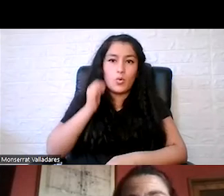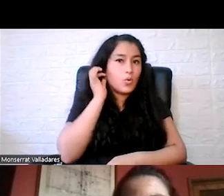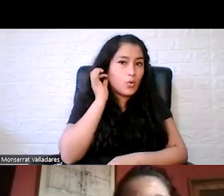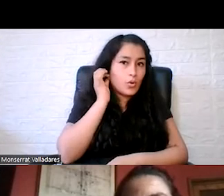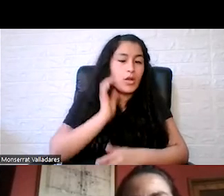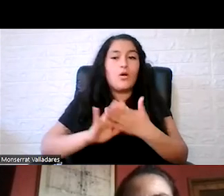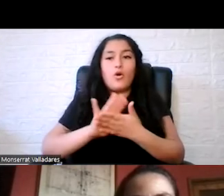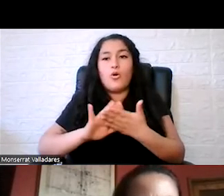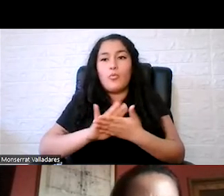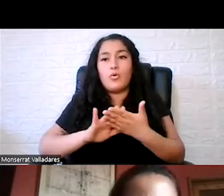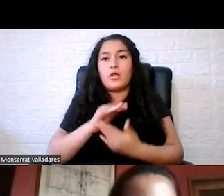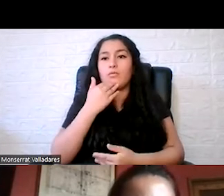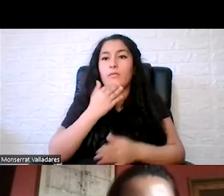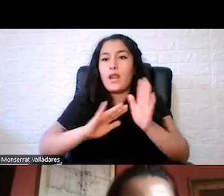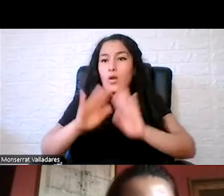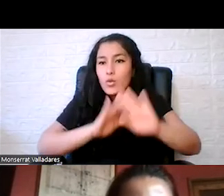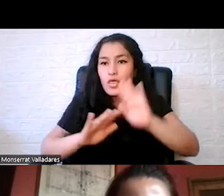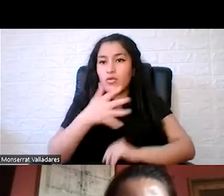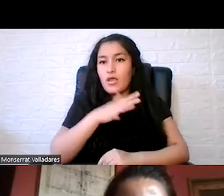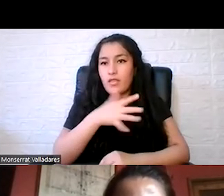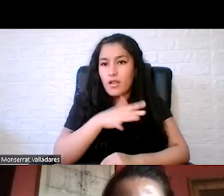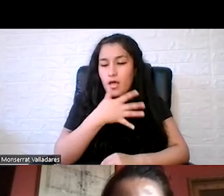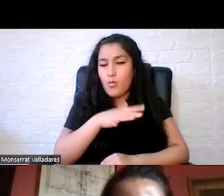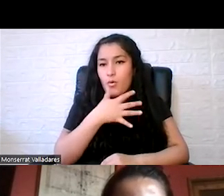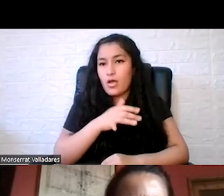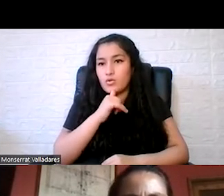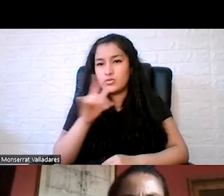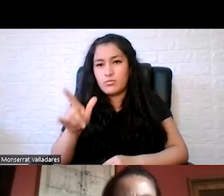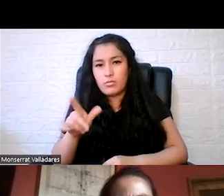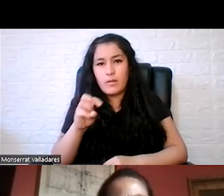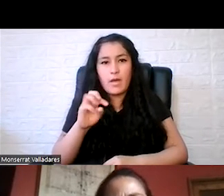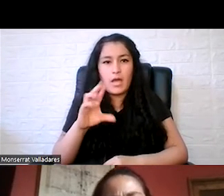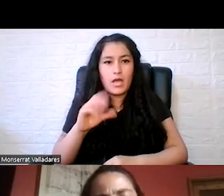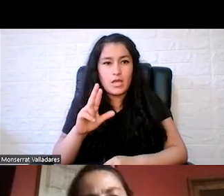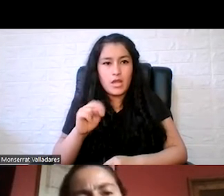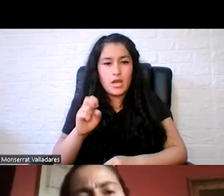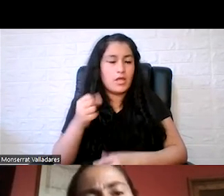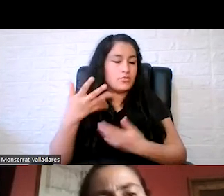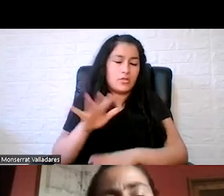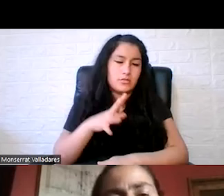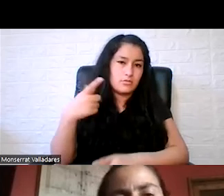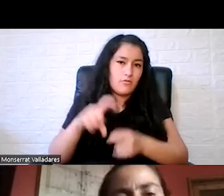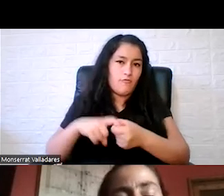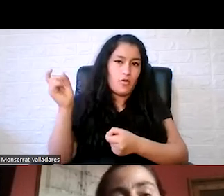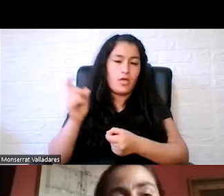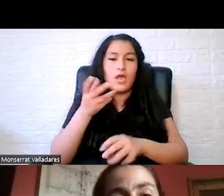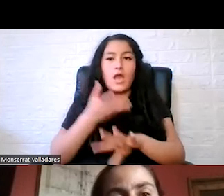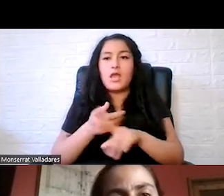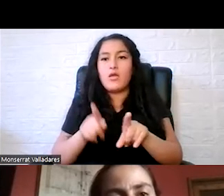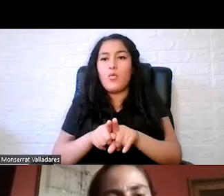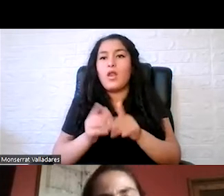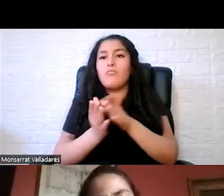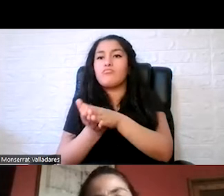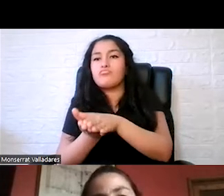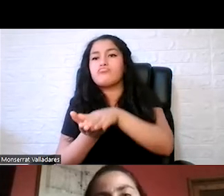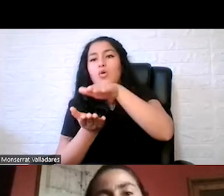torno a las cuidadoras del agua, por acá creo que estaba la Maca, no, ya se fue la Maca, que publicaron un libro que es Las Guardianas del Agua,